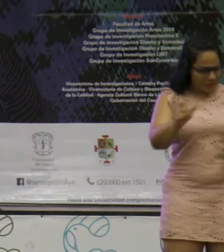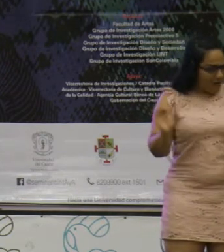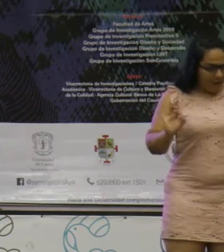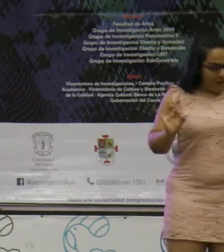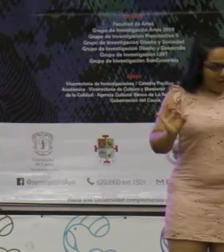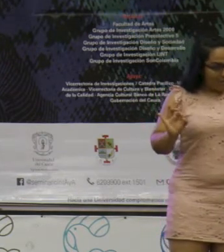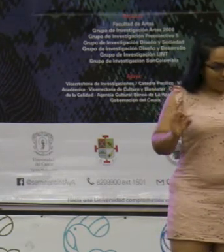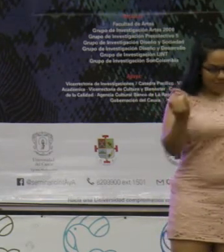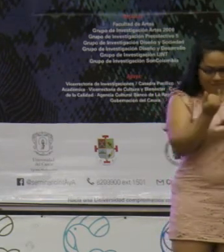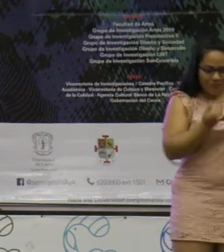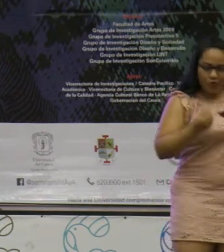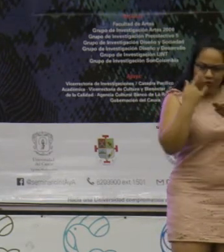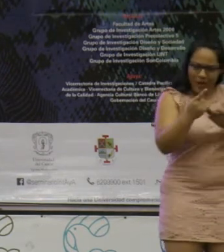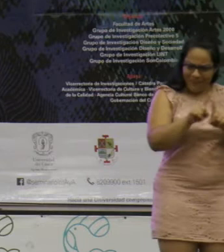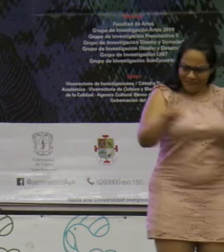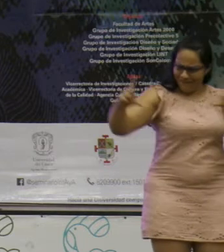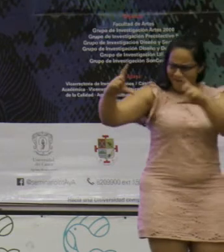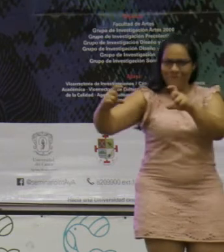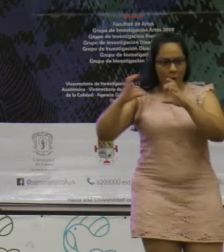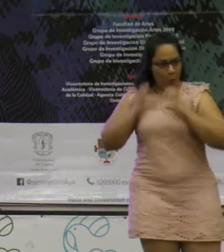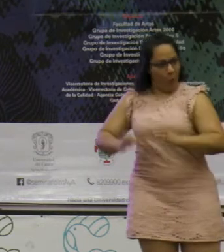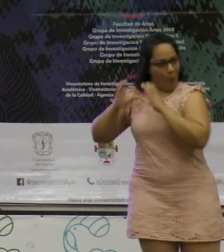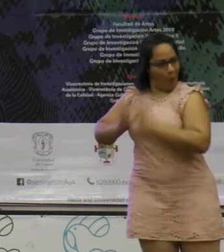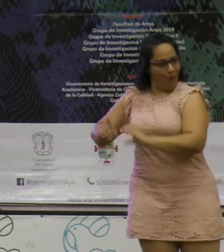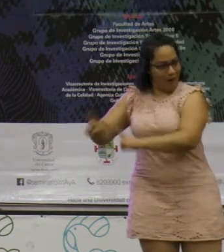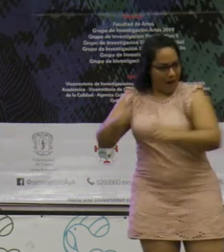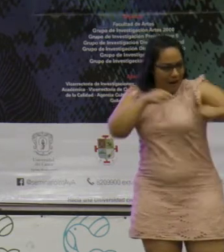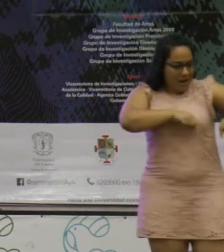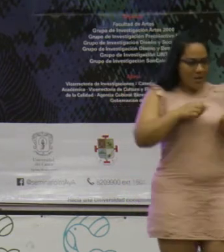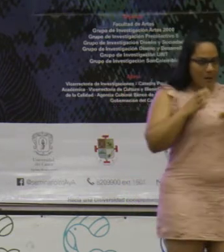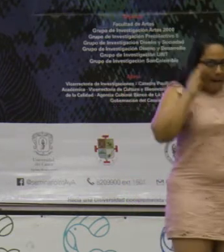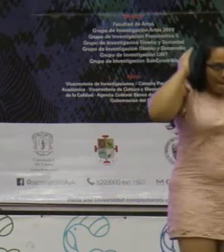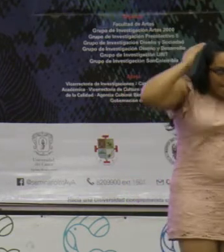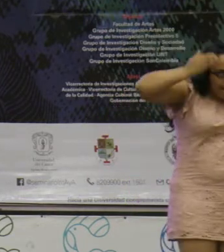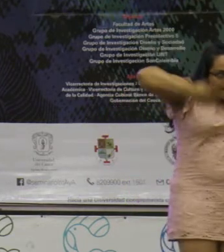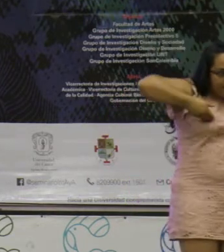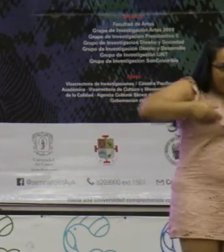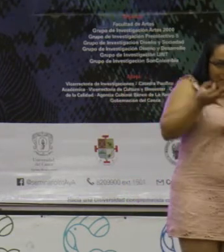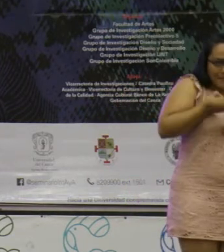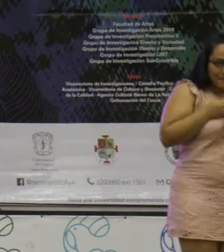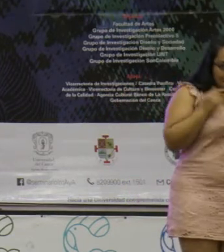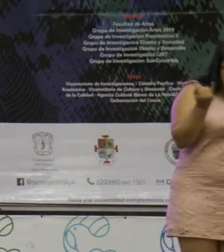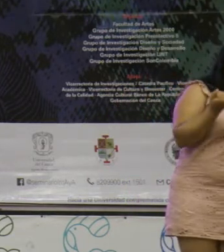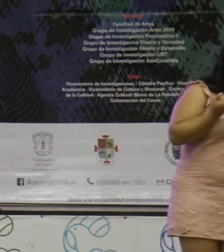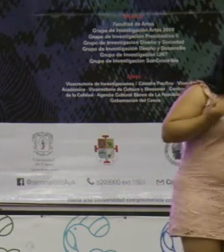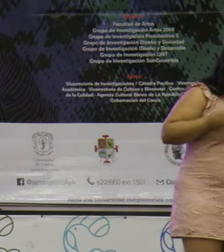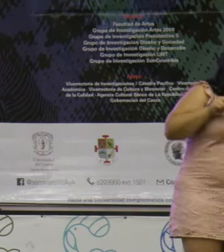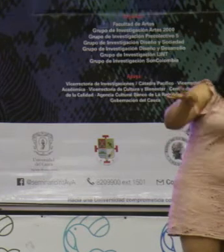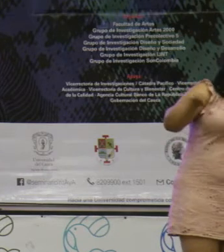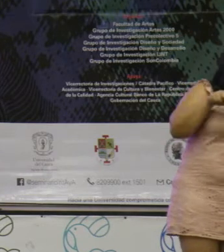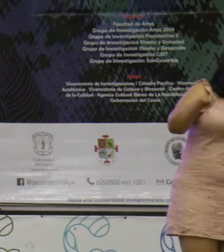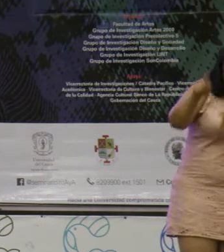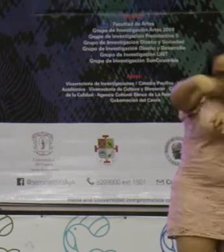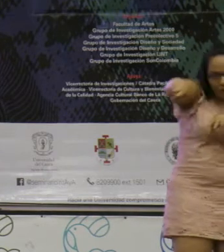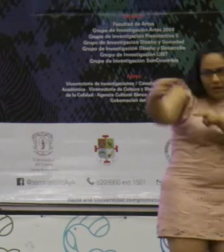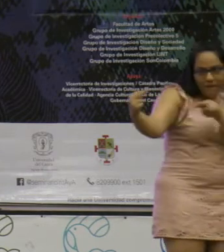que eso también es interesantísimo de rastrear. O sea, somos unos voyeurs solapados. Estamos al otro lado siempre. Estamos mandando imágenes para que otros